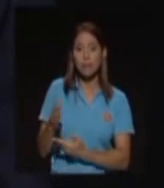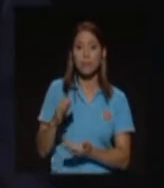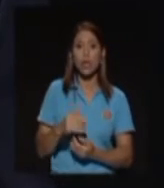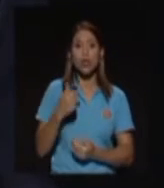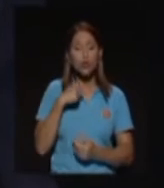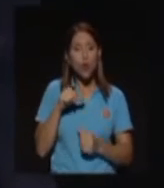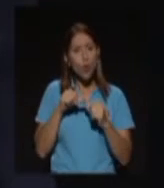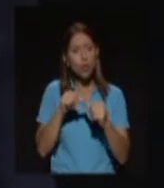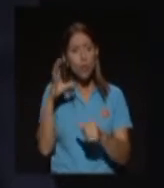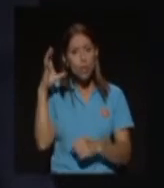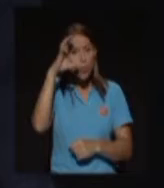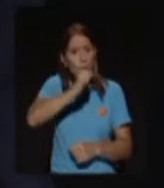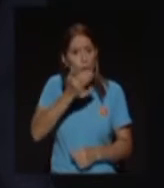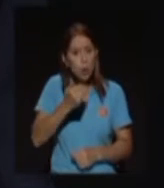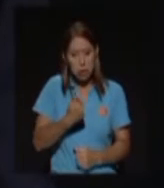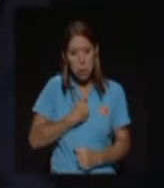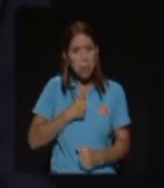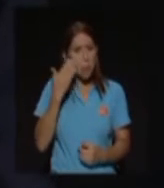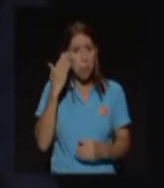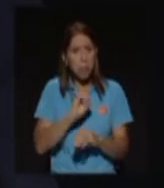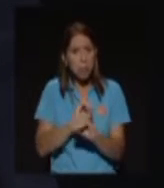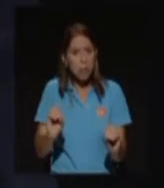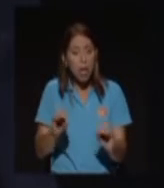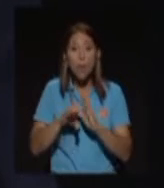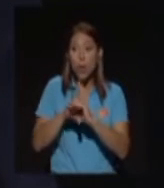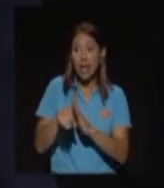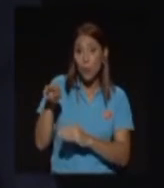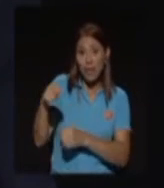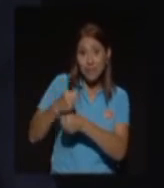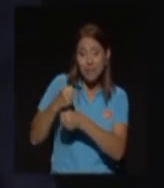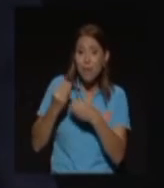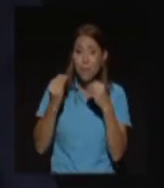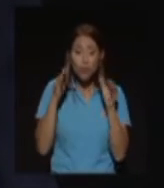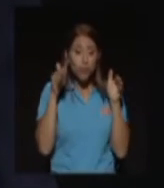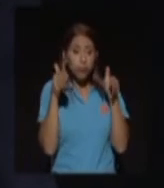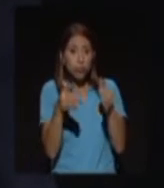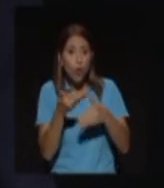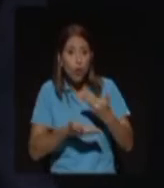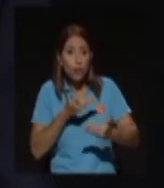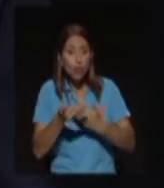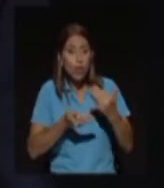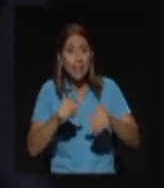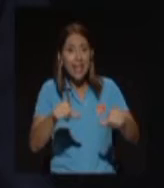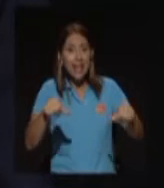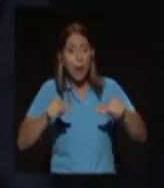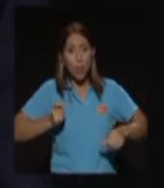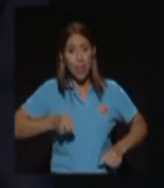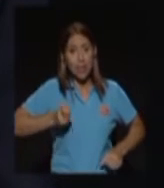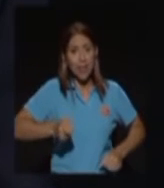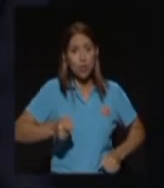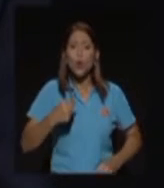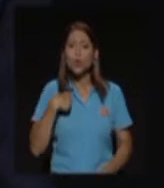que yo mismo no conocía, ¿verdad? Como por ejemplo sus contribuciones en el campo del derecho, ¿verdad? Yo tenía la impresión de que don